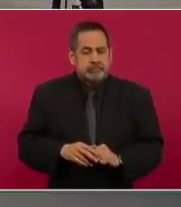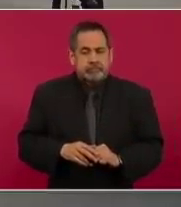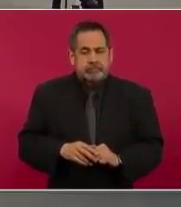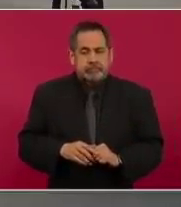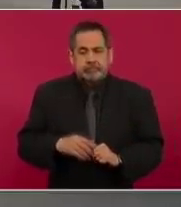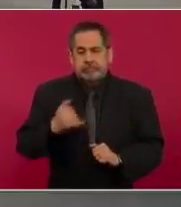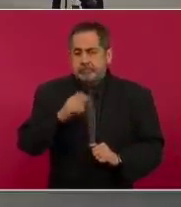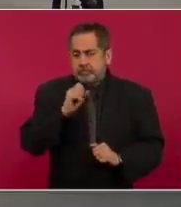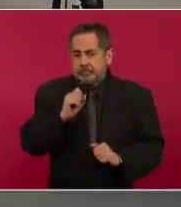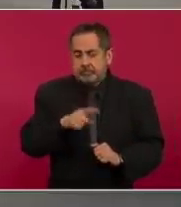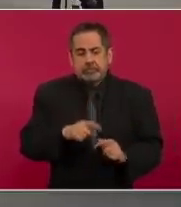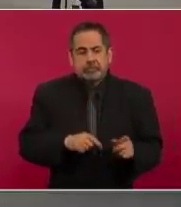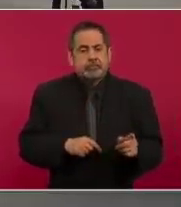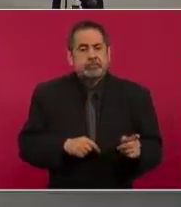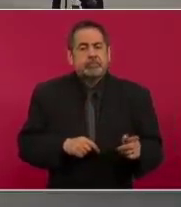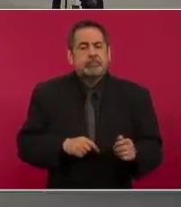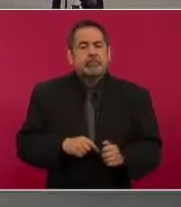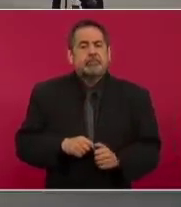y